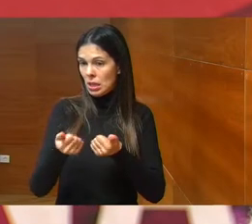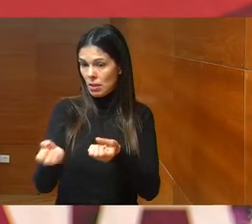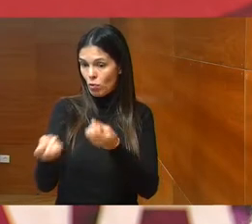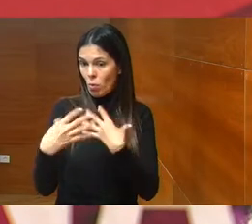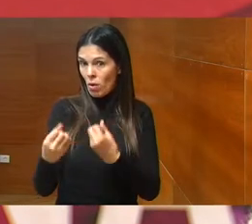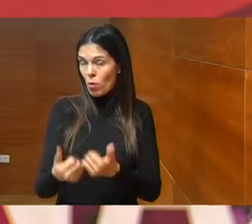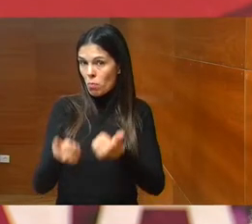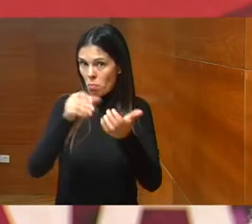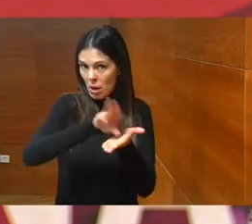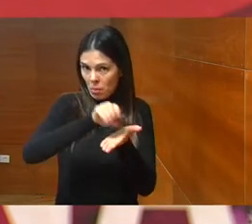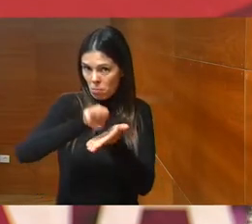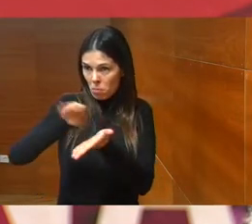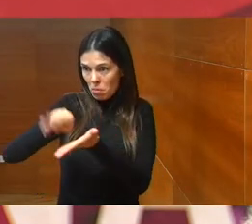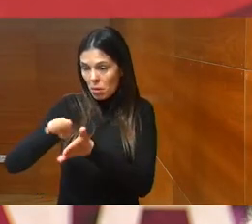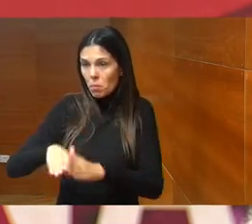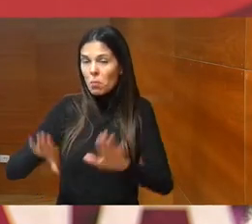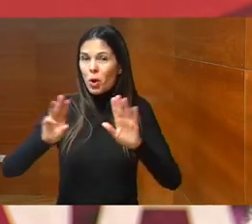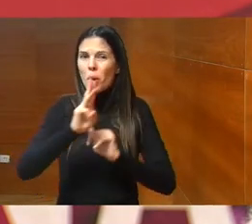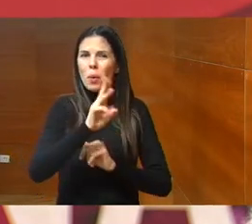piñeros